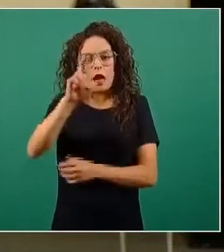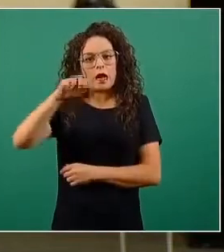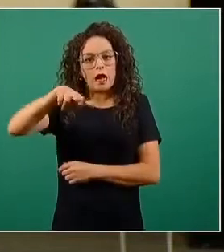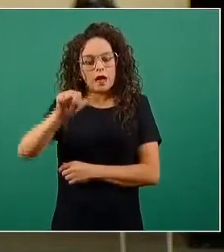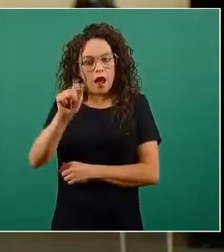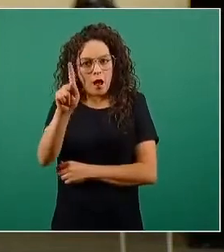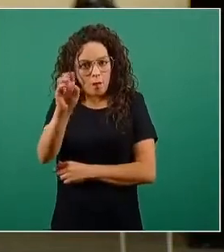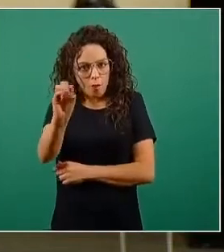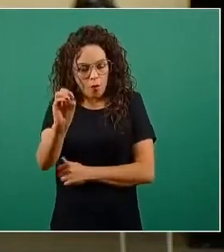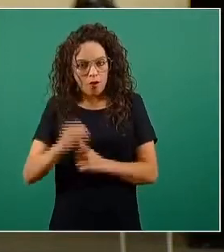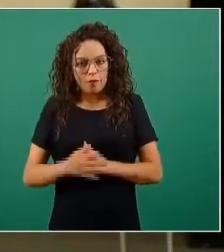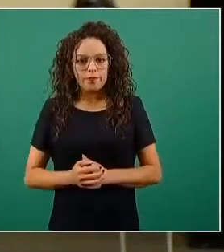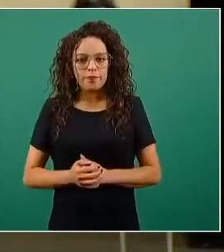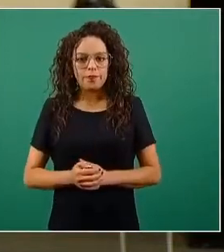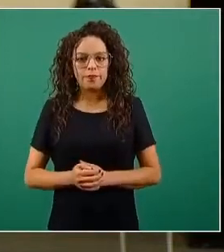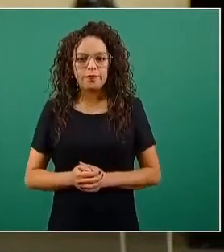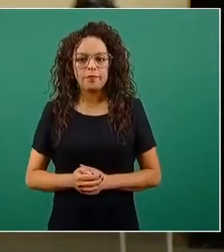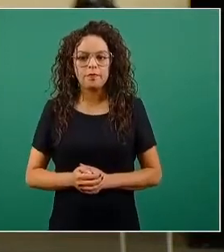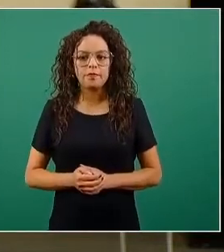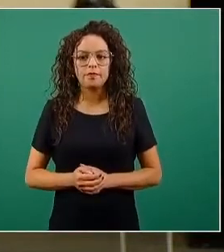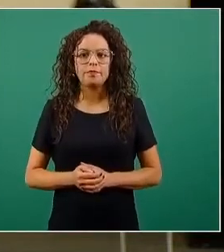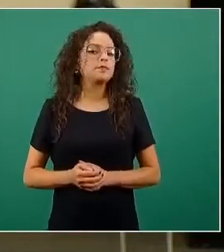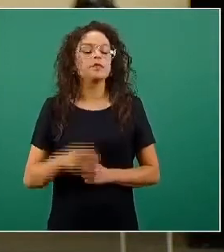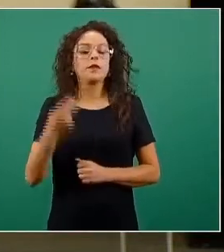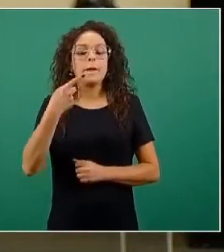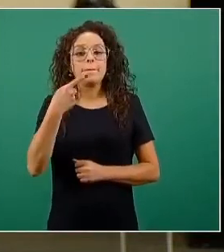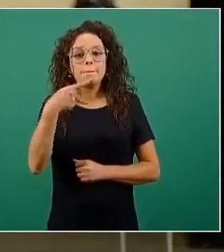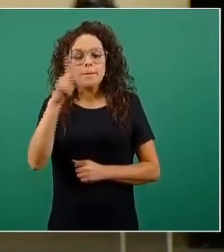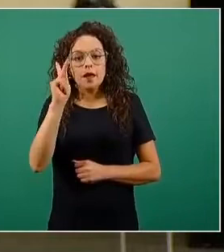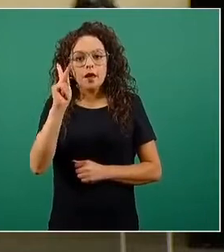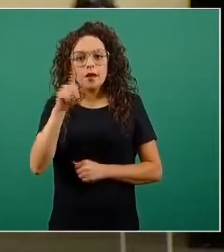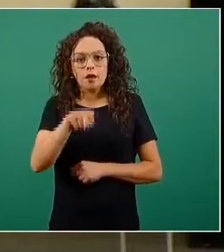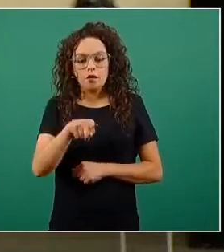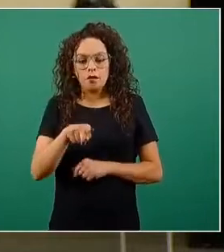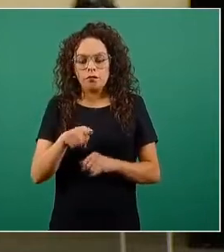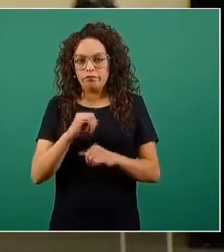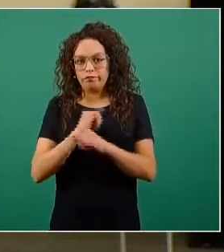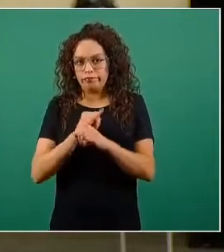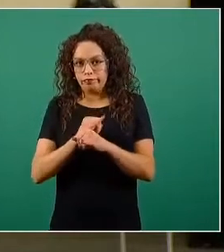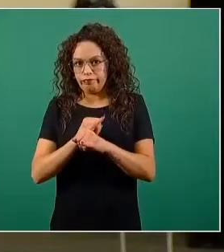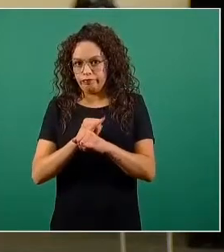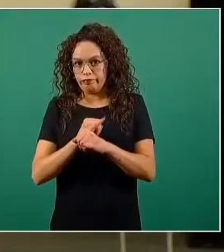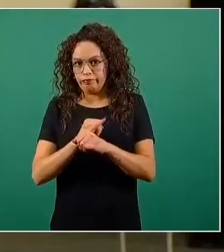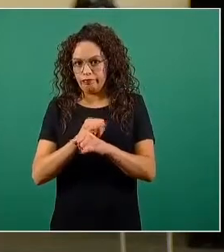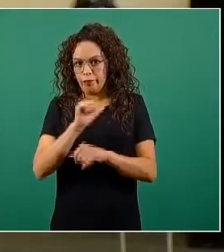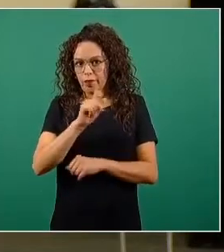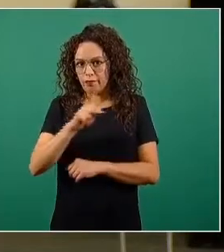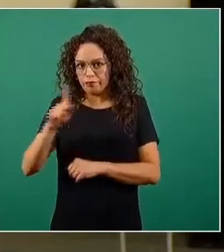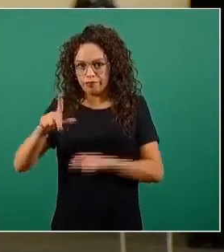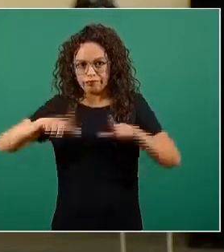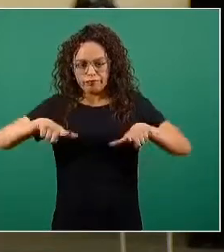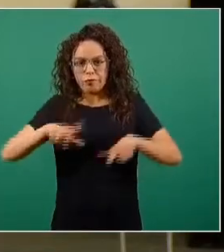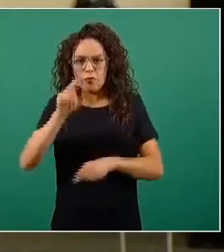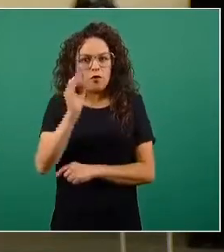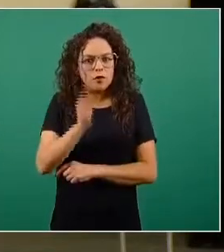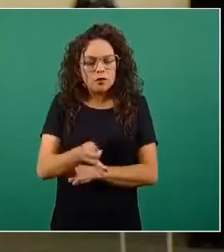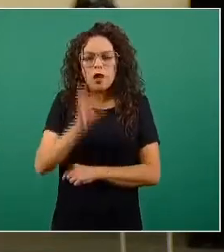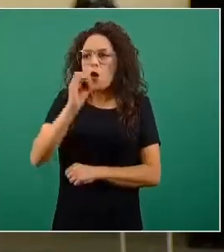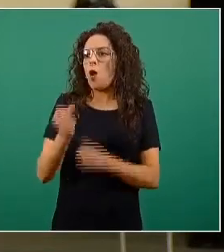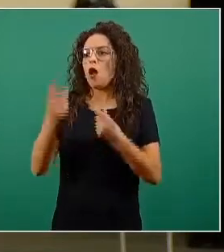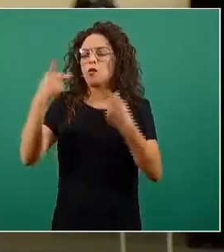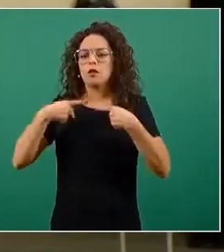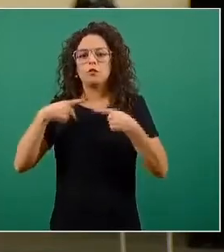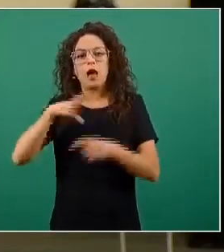Población, pero la plataforma no la acepta, ¿no? O hay personas que tienen dos CURPs,